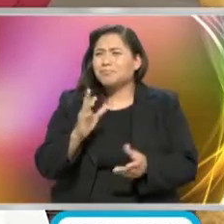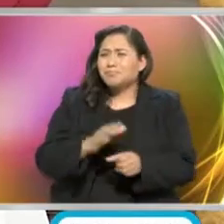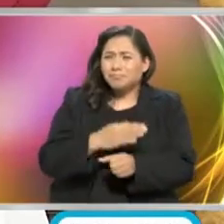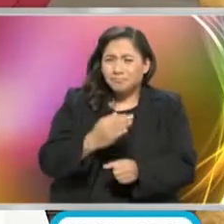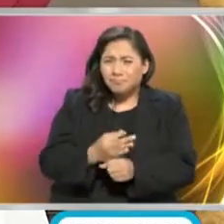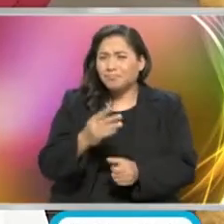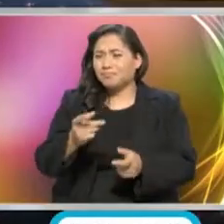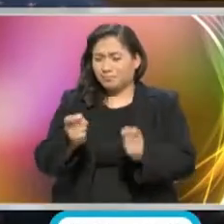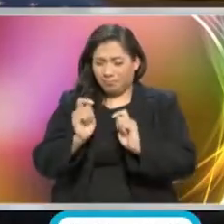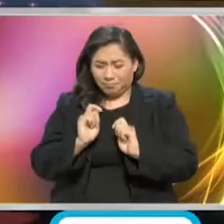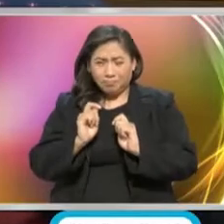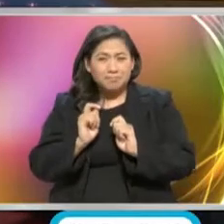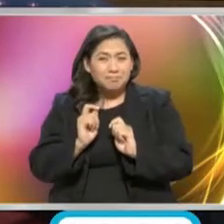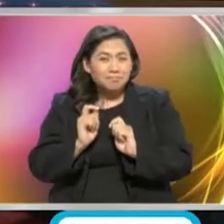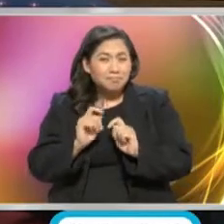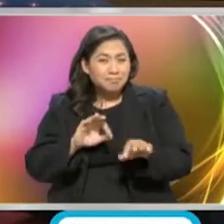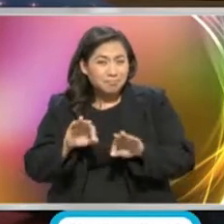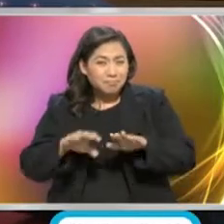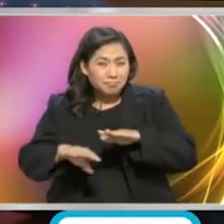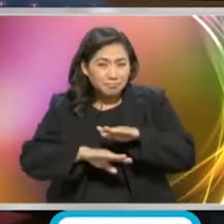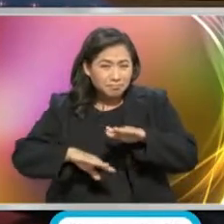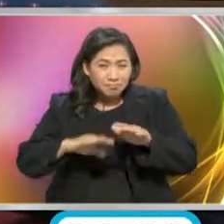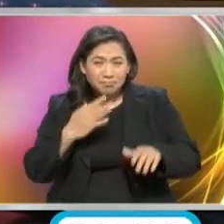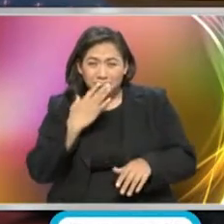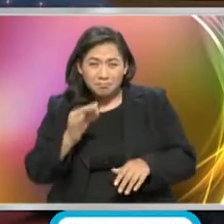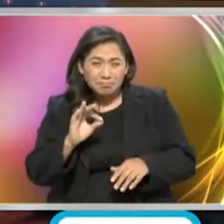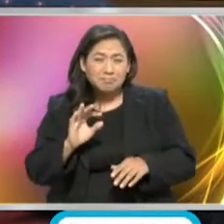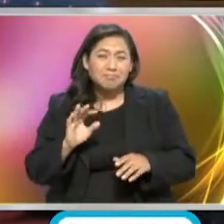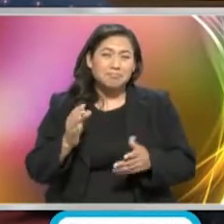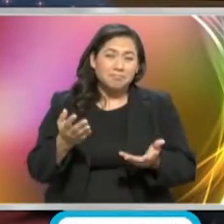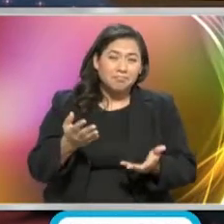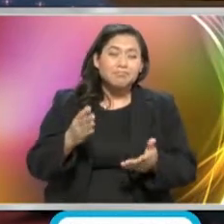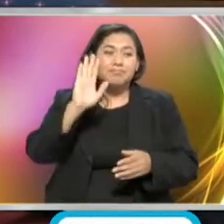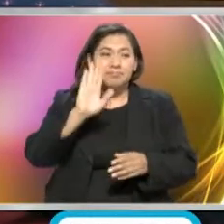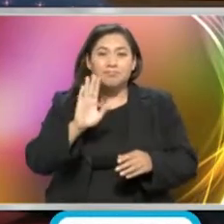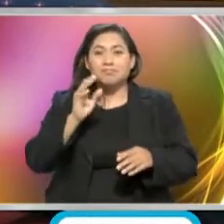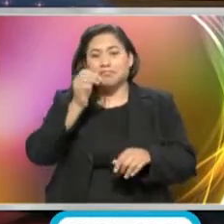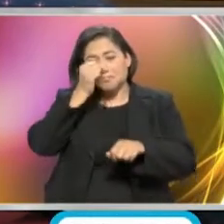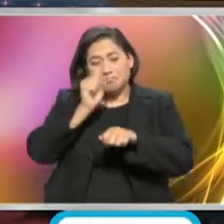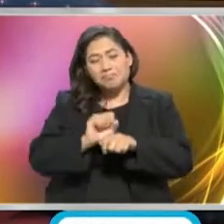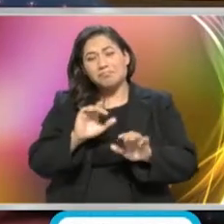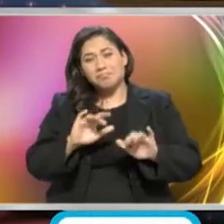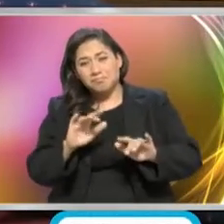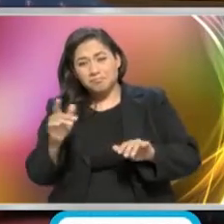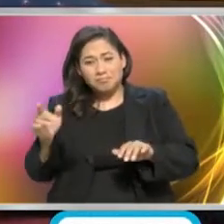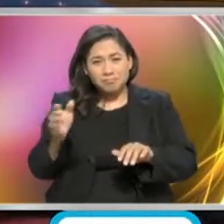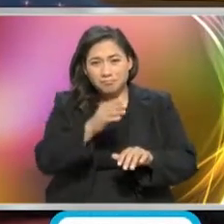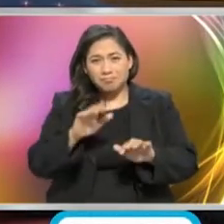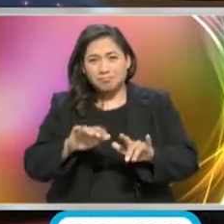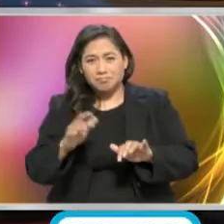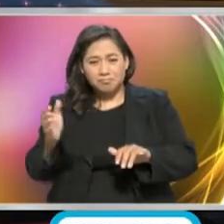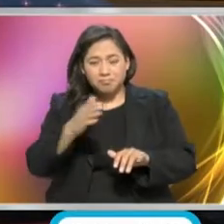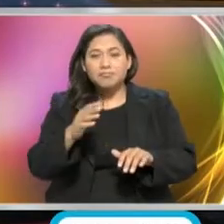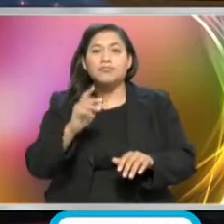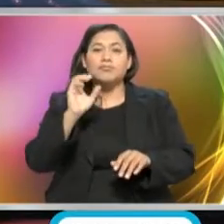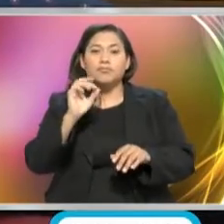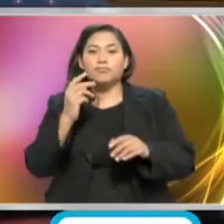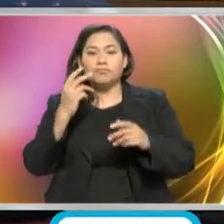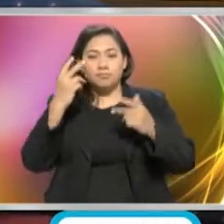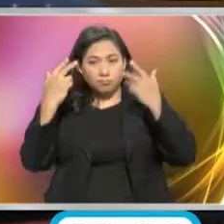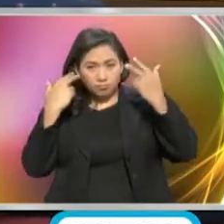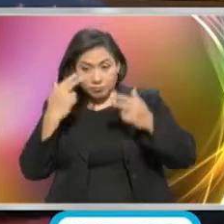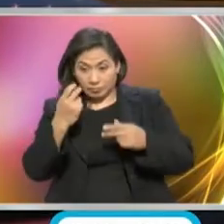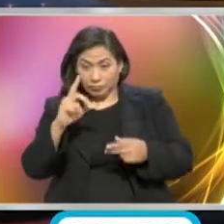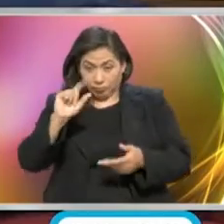en posiciones, pues normalmente siempre eran pues como secretariales o culturas de belleza, etcétera, sin demeritar lo que es eso, pero